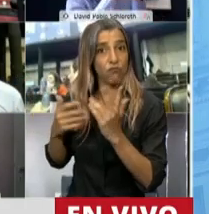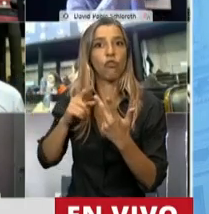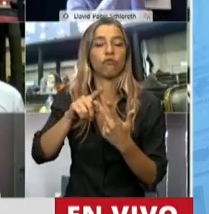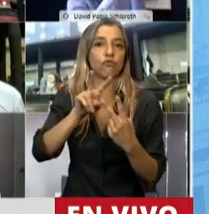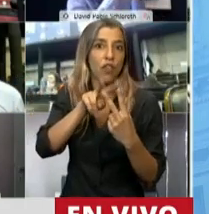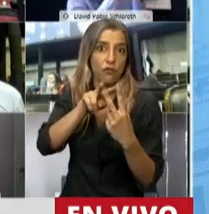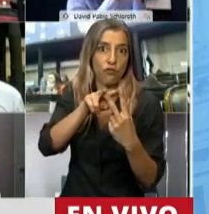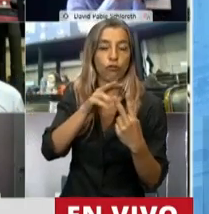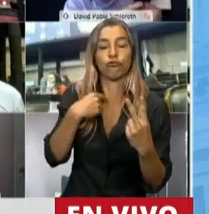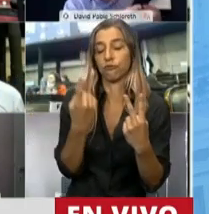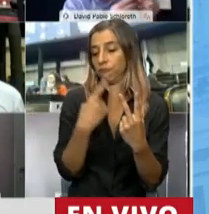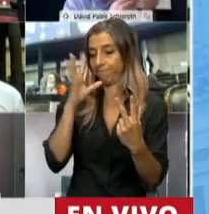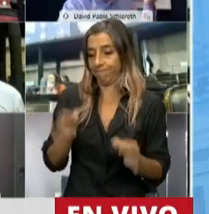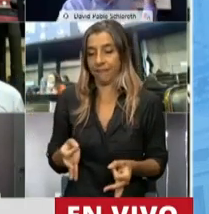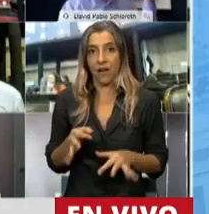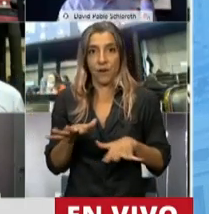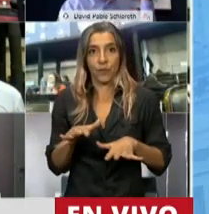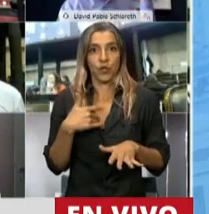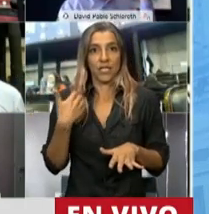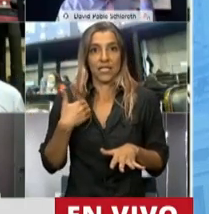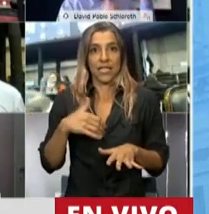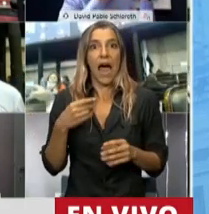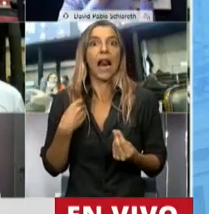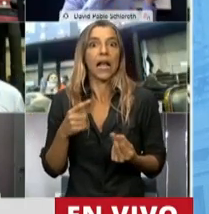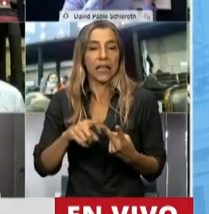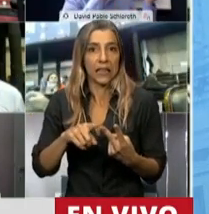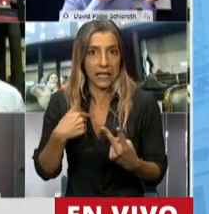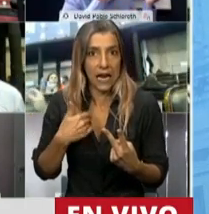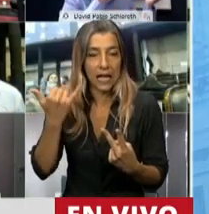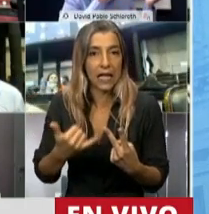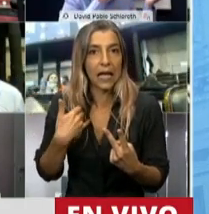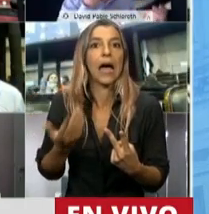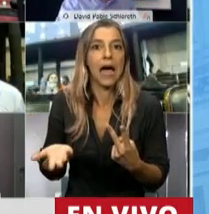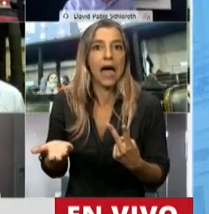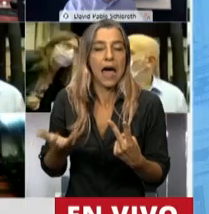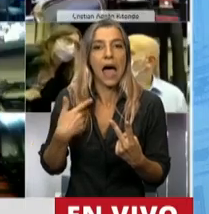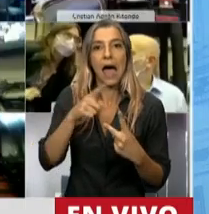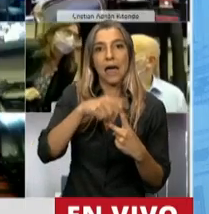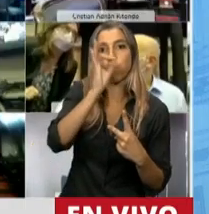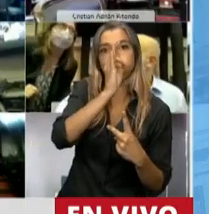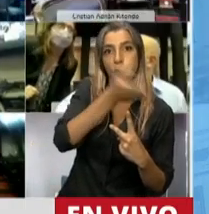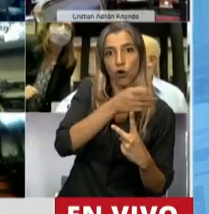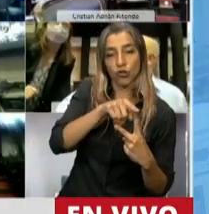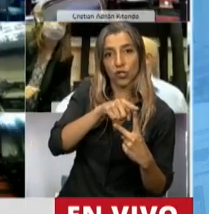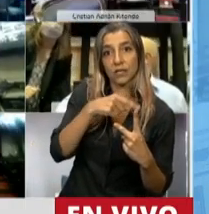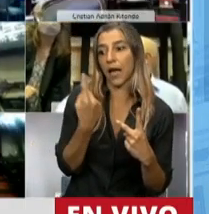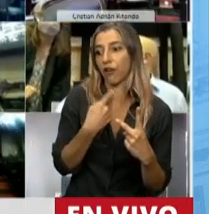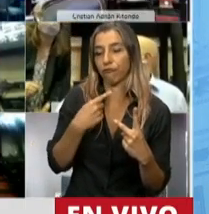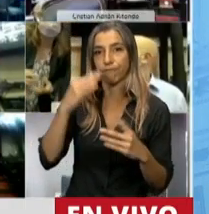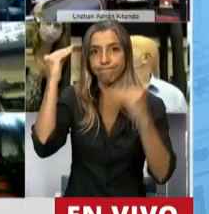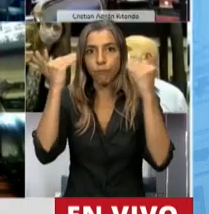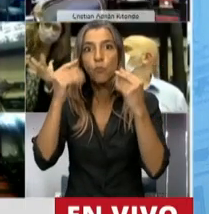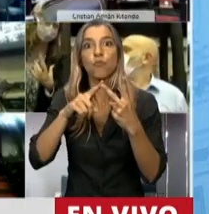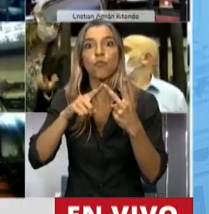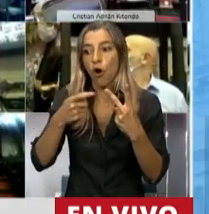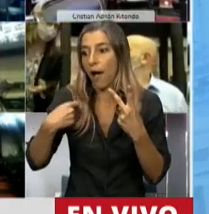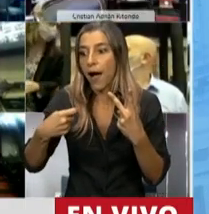normal con respecto a la alícuota el país del mundo el componente del tributo que nos ocupa es el de los gastos y las deducciones